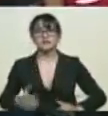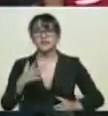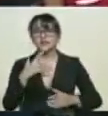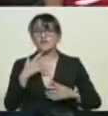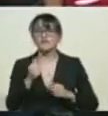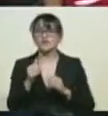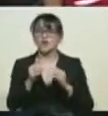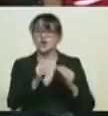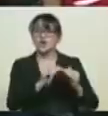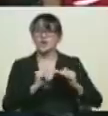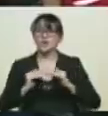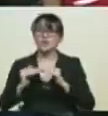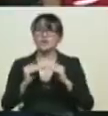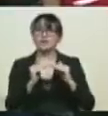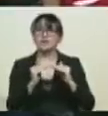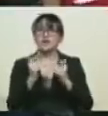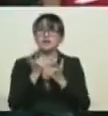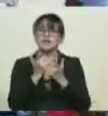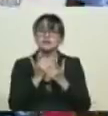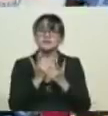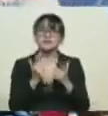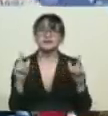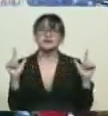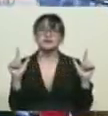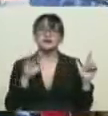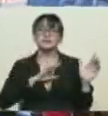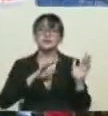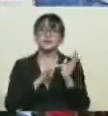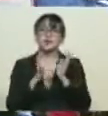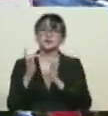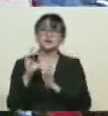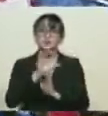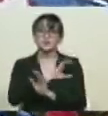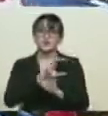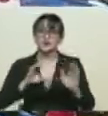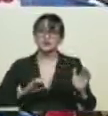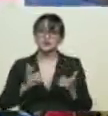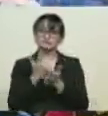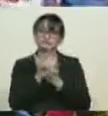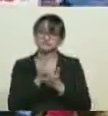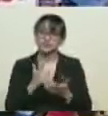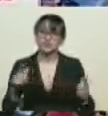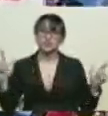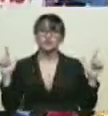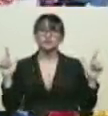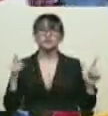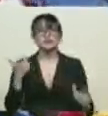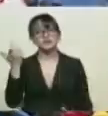de la igualdad, de la libertad, de Jesús, el Cristo Redentor. Por